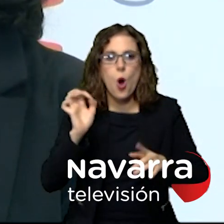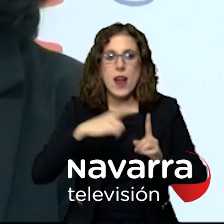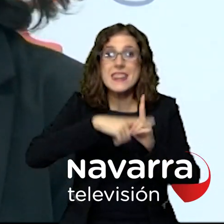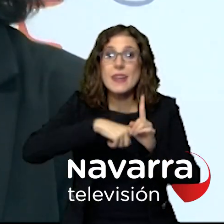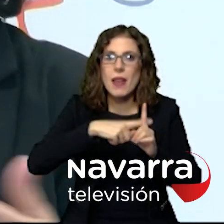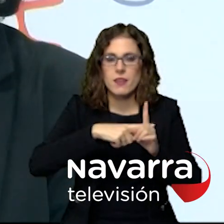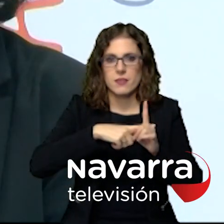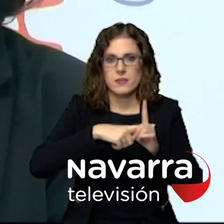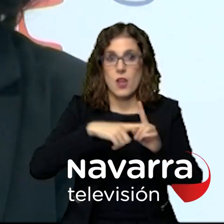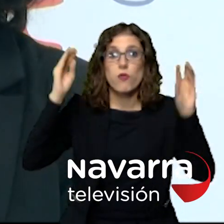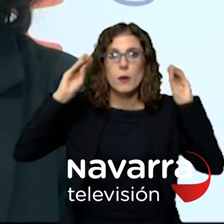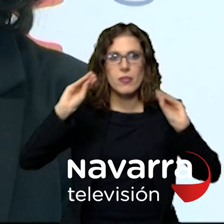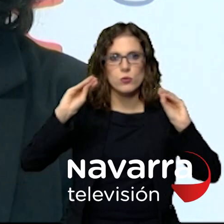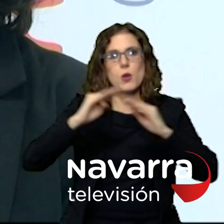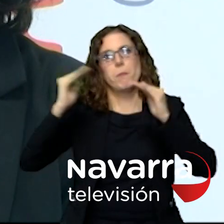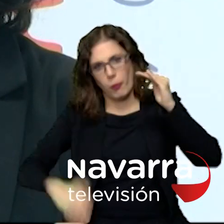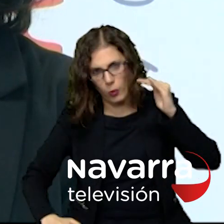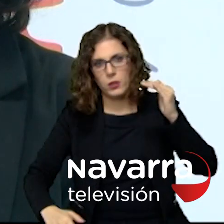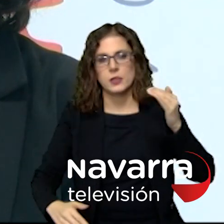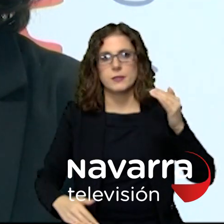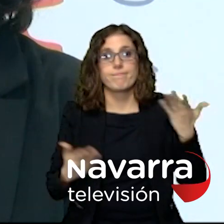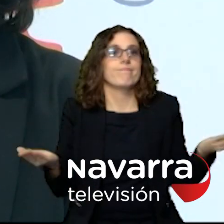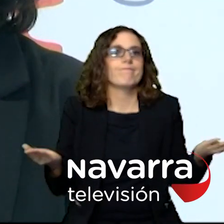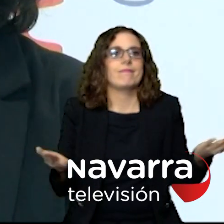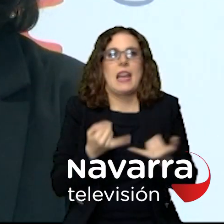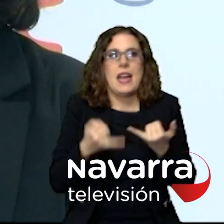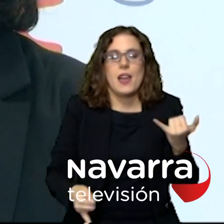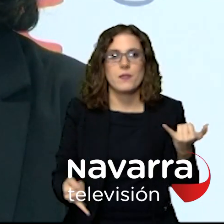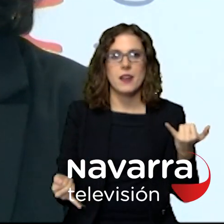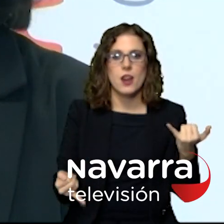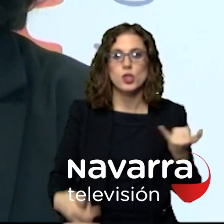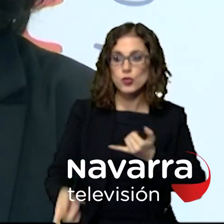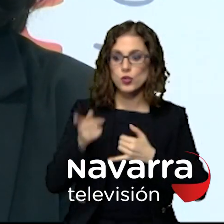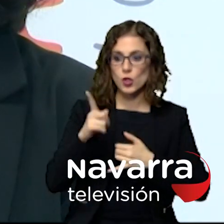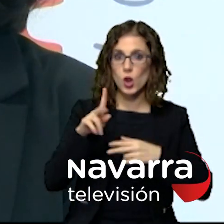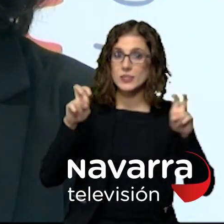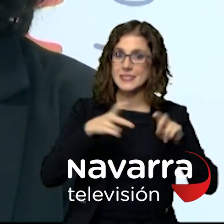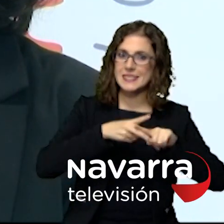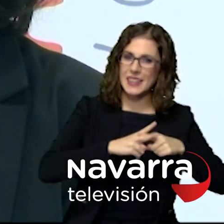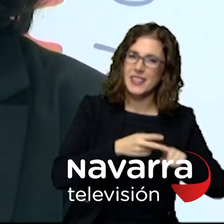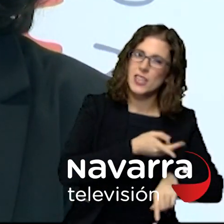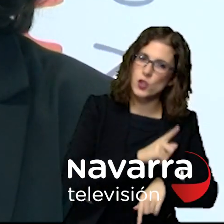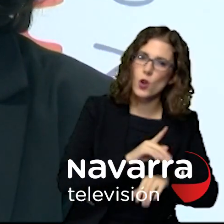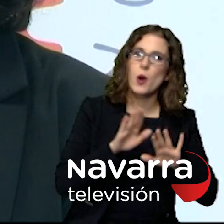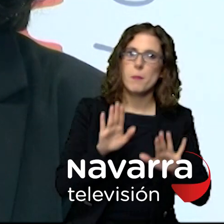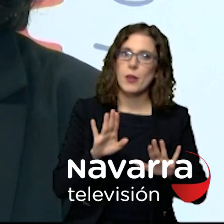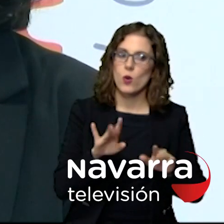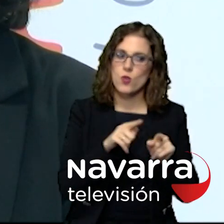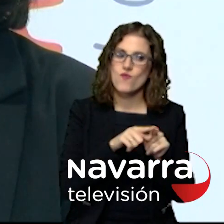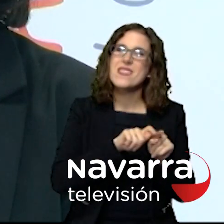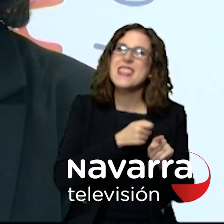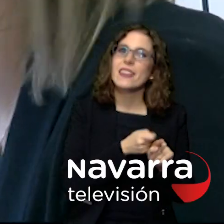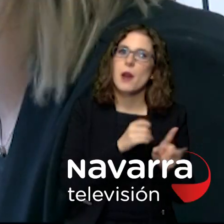formativo de estas mujeres, mucho menor. Entonces te quiero decir que al final no solo son los talleres, pero efectivamente es una gran llave de